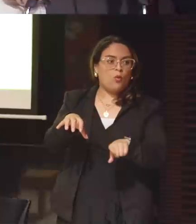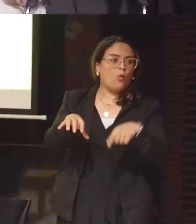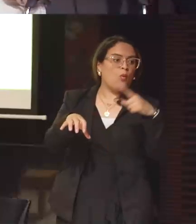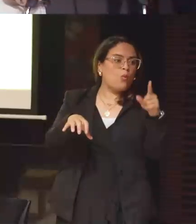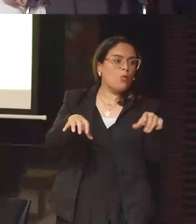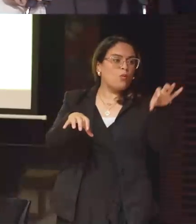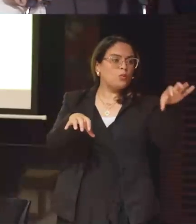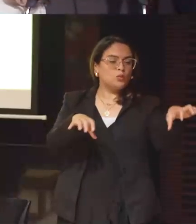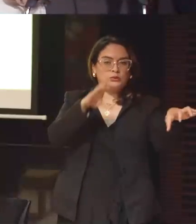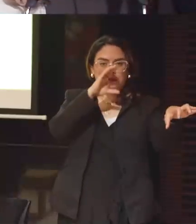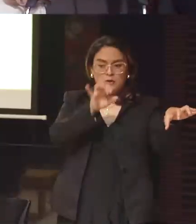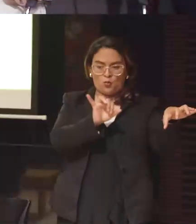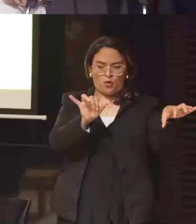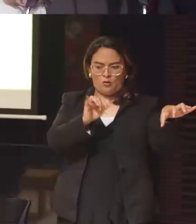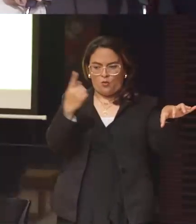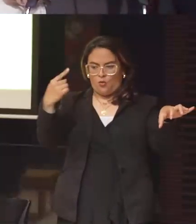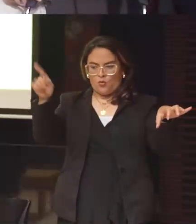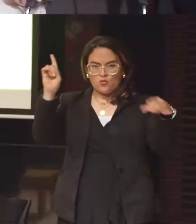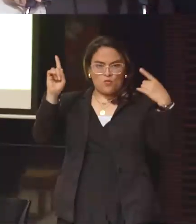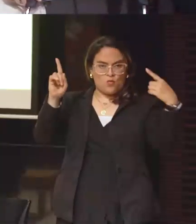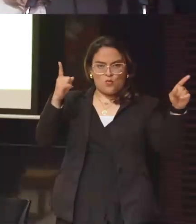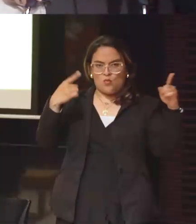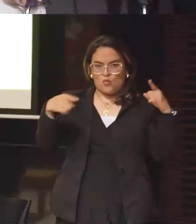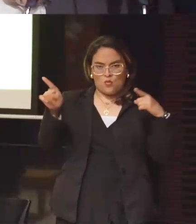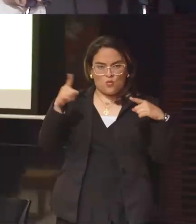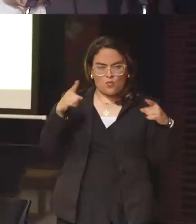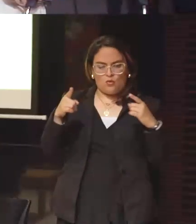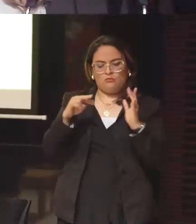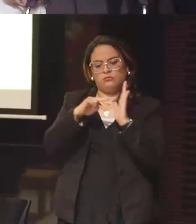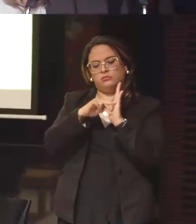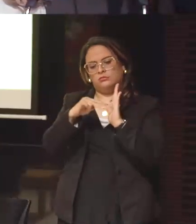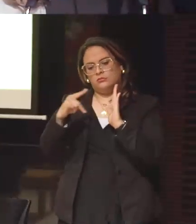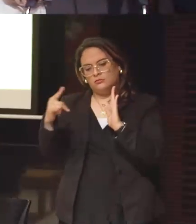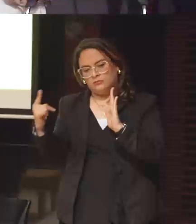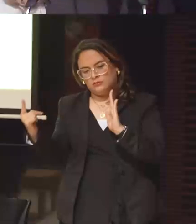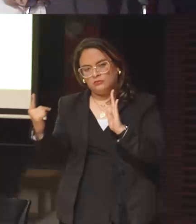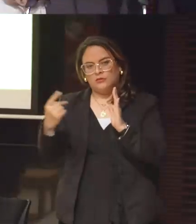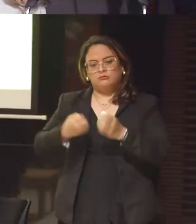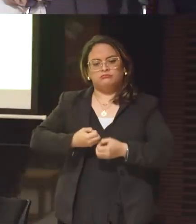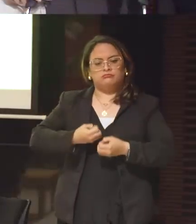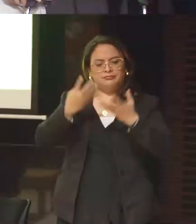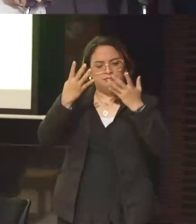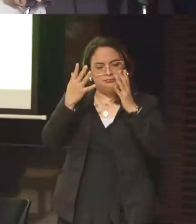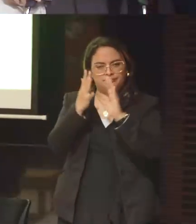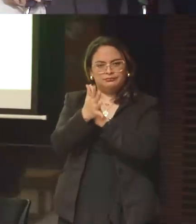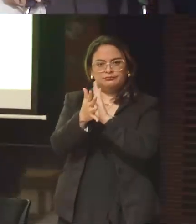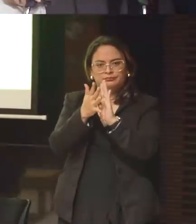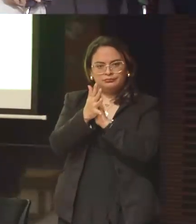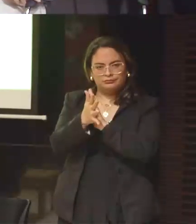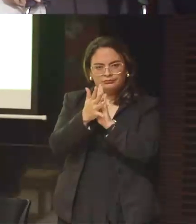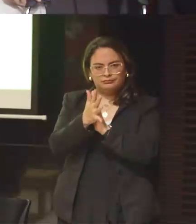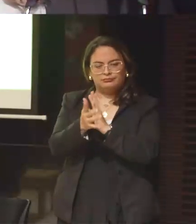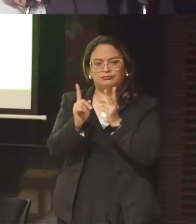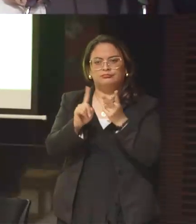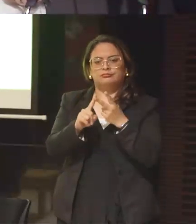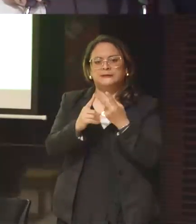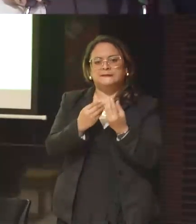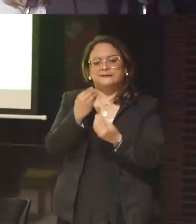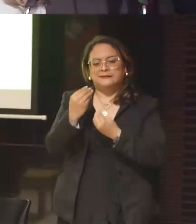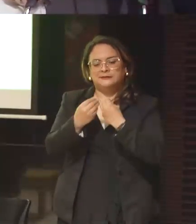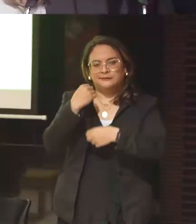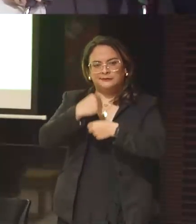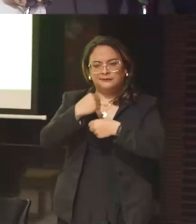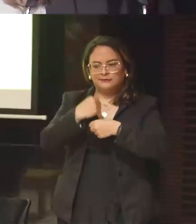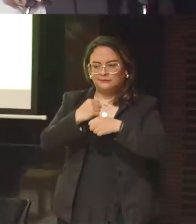la de Chapinero, ¿no? En cuanto a la tecnología, en cuanto a su expresión verbal, en cuanto a la ocupación que se da de los